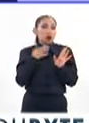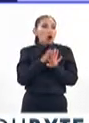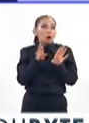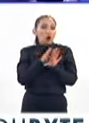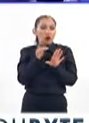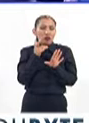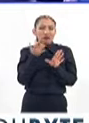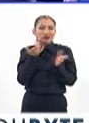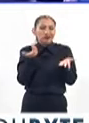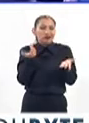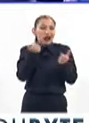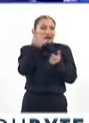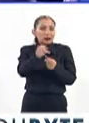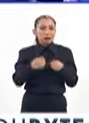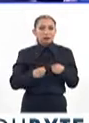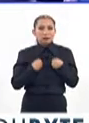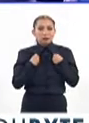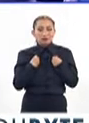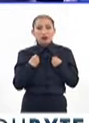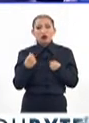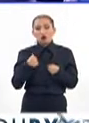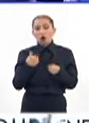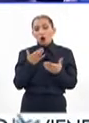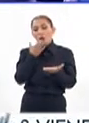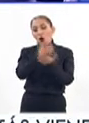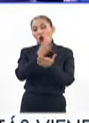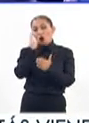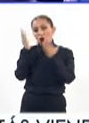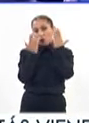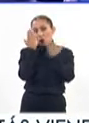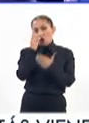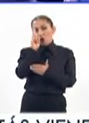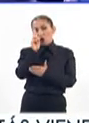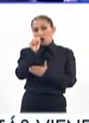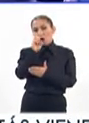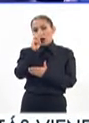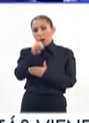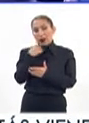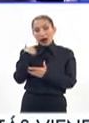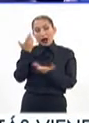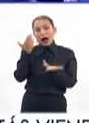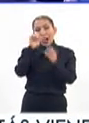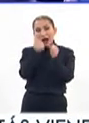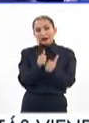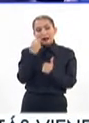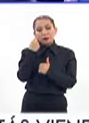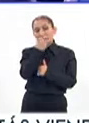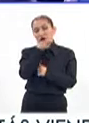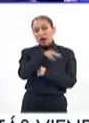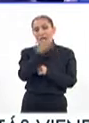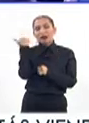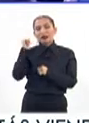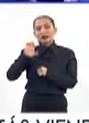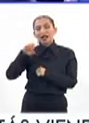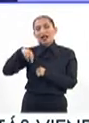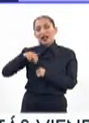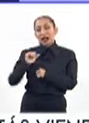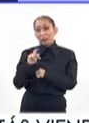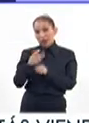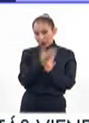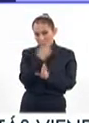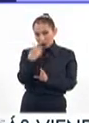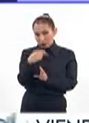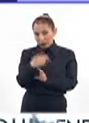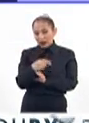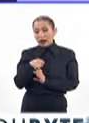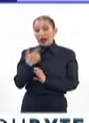poco azaroso más bien, llegué a la UNAM a estudiar artes visuales, en lo que antes era la ENAP. Entonces ahí me aventé